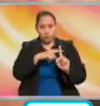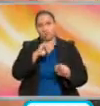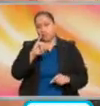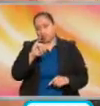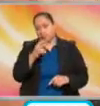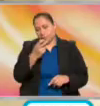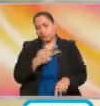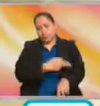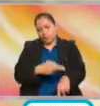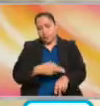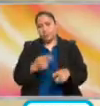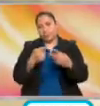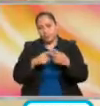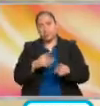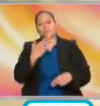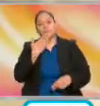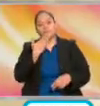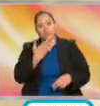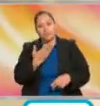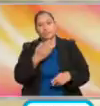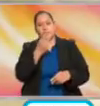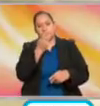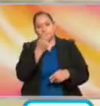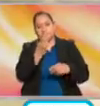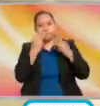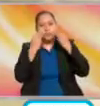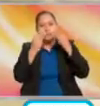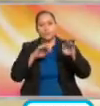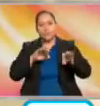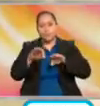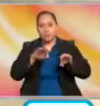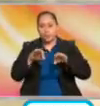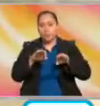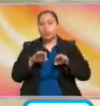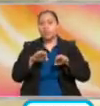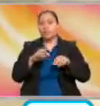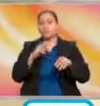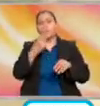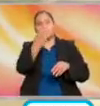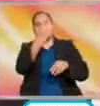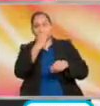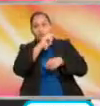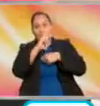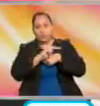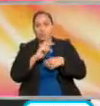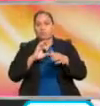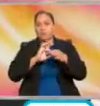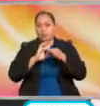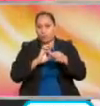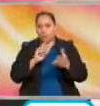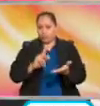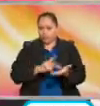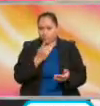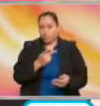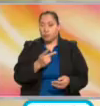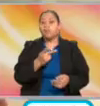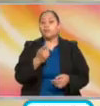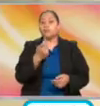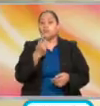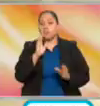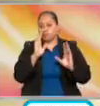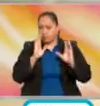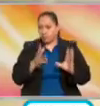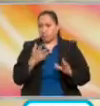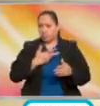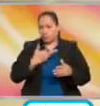buen símbolo de que se está trabajando en reconstruir esta relación entre los dos países y pues nos habla de que ya existe